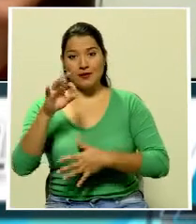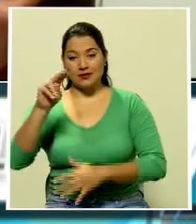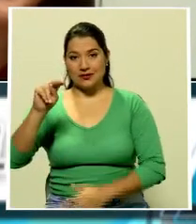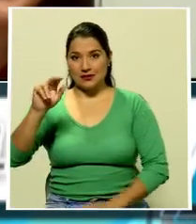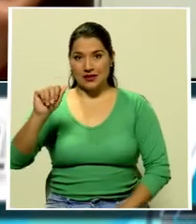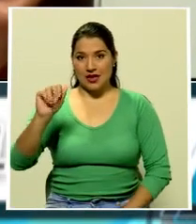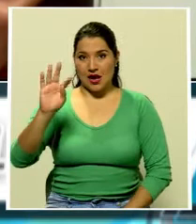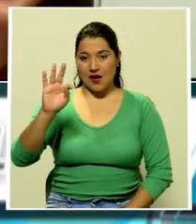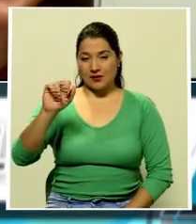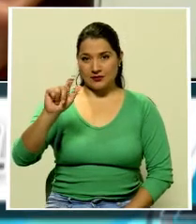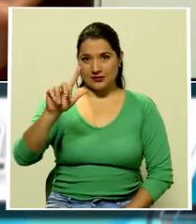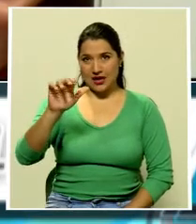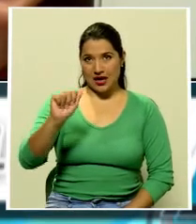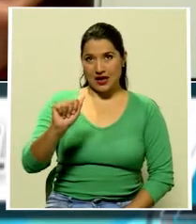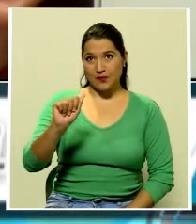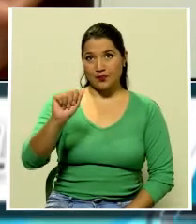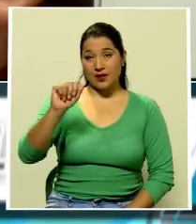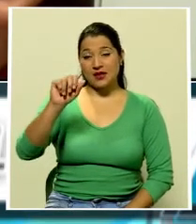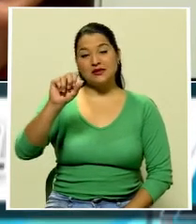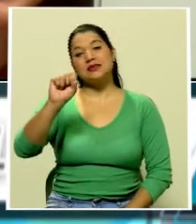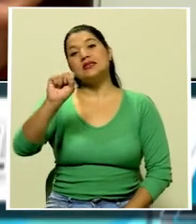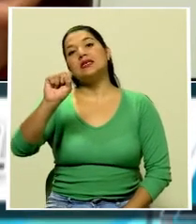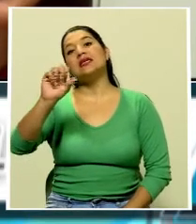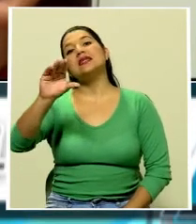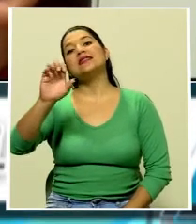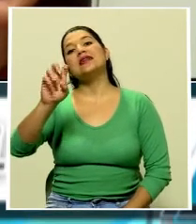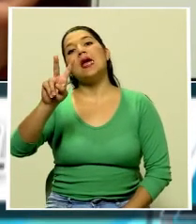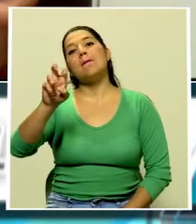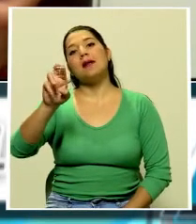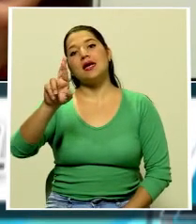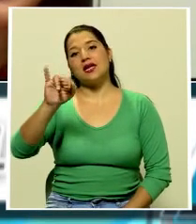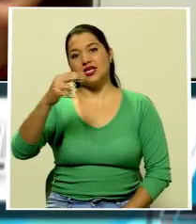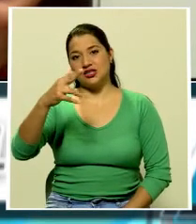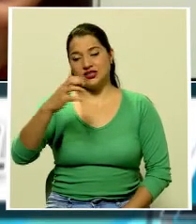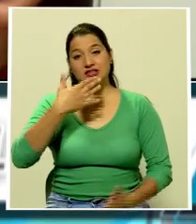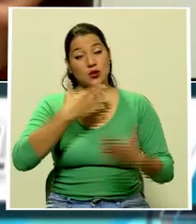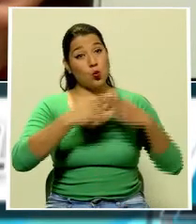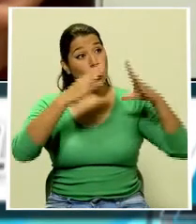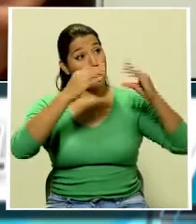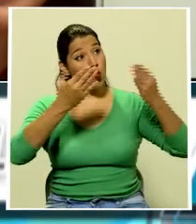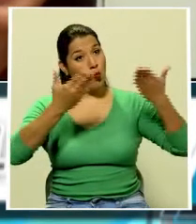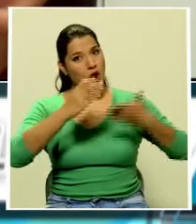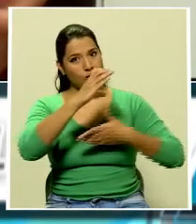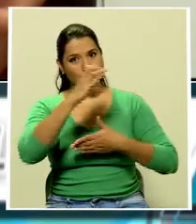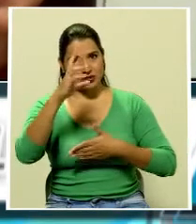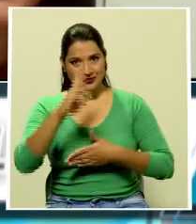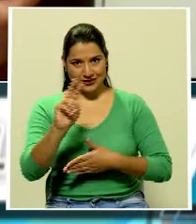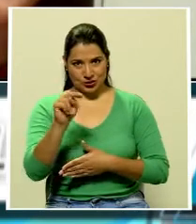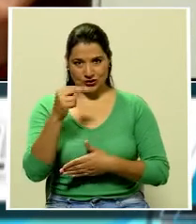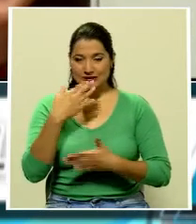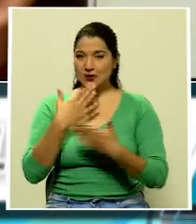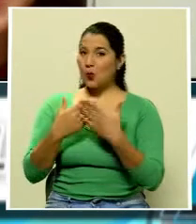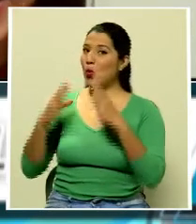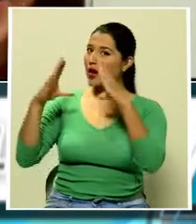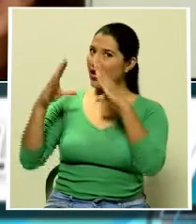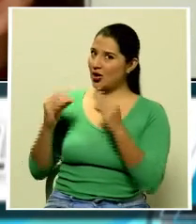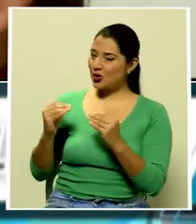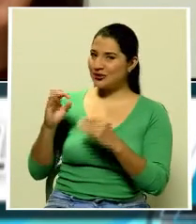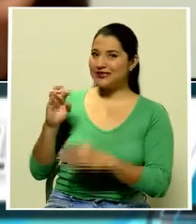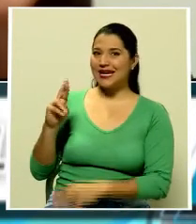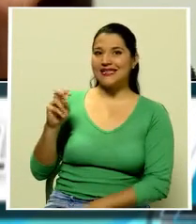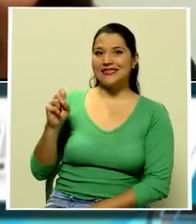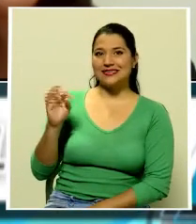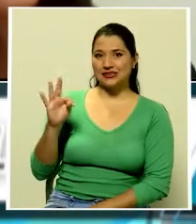Severiche. Buenas noches, Natalia. Bienvenida al set de Costa Rica Noticias. Buenas noches,